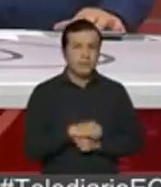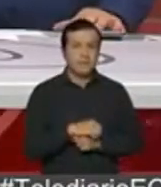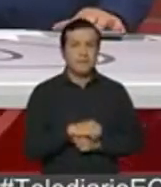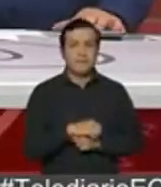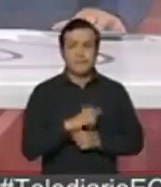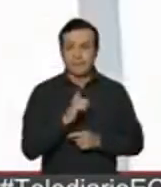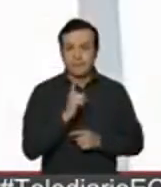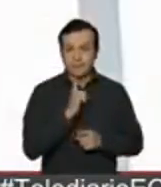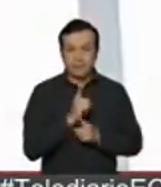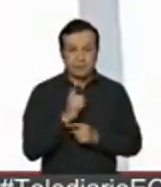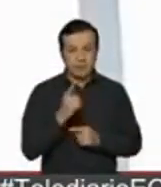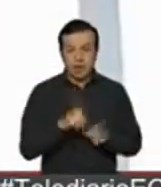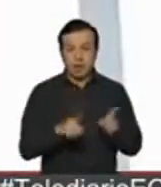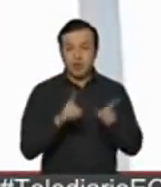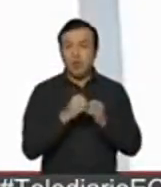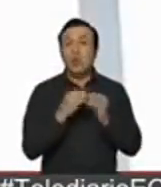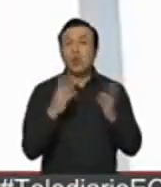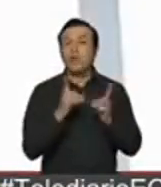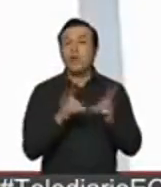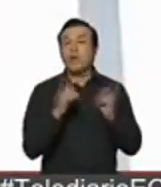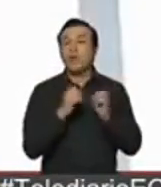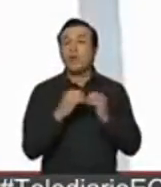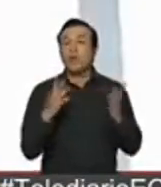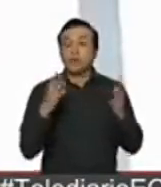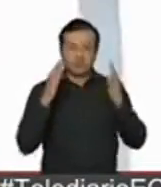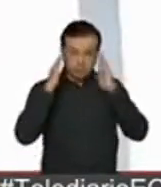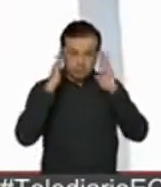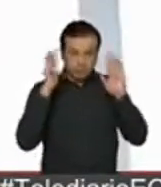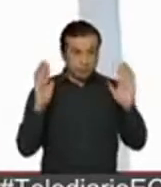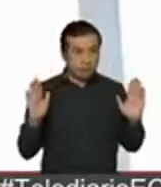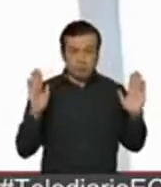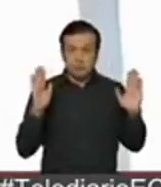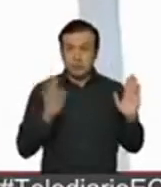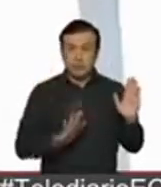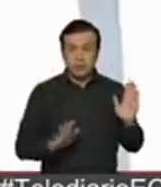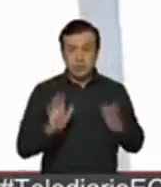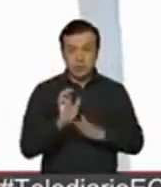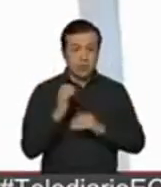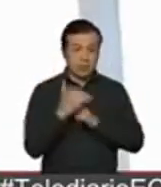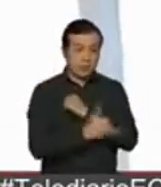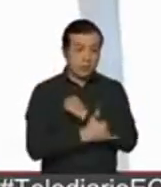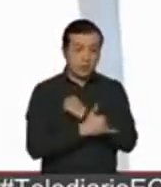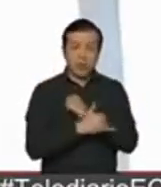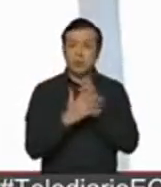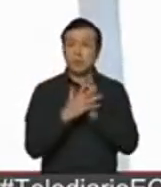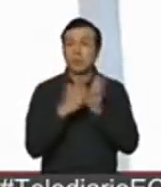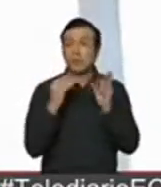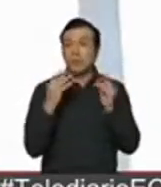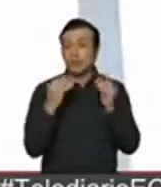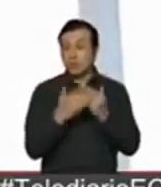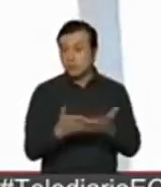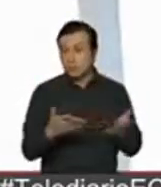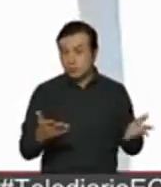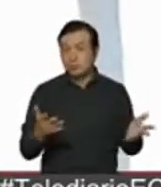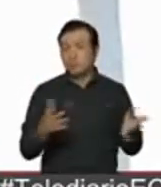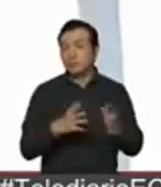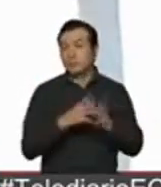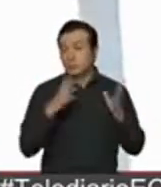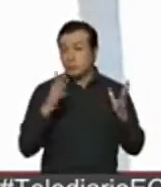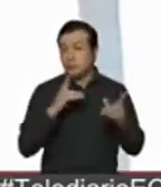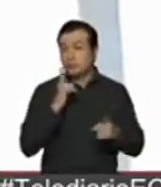Obviamente no tenemos la cifra de cuánto puede ser el nivel de evasión, pero el Ecuador es un país todavía con un nivel de informalidad sumamente